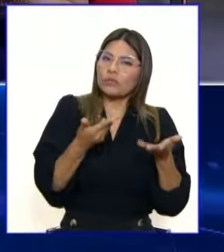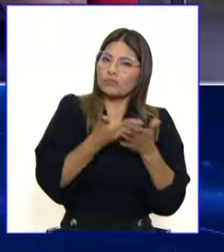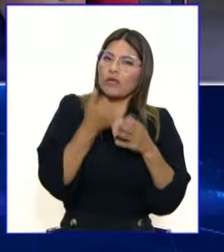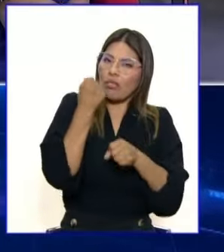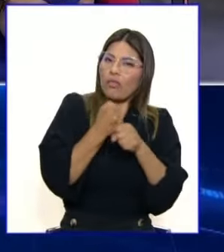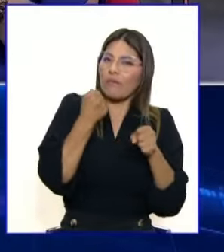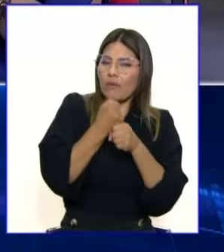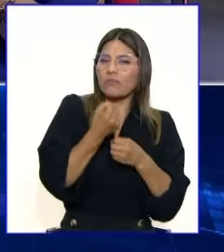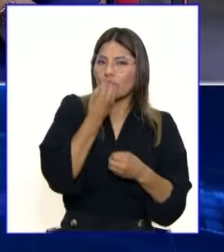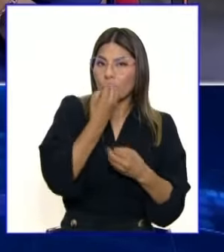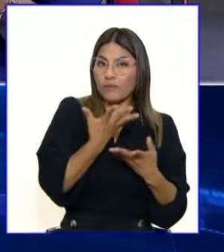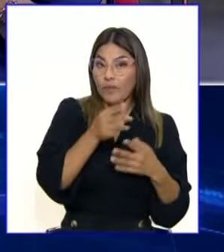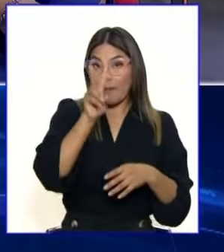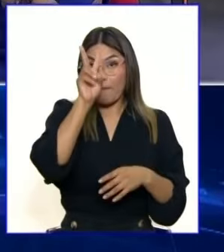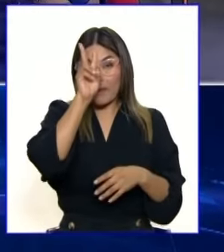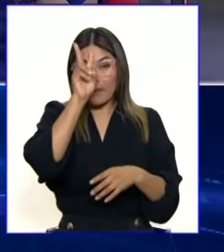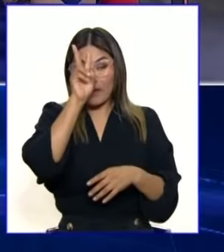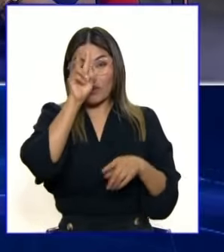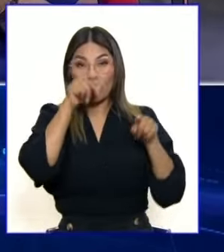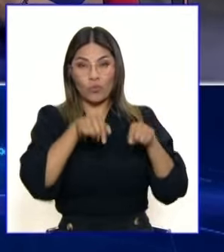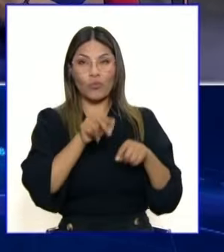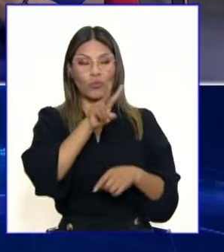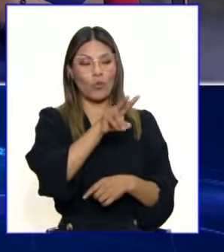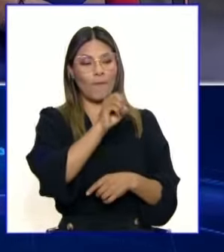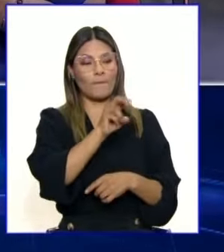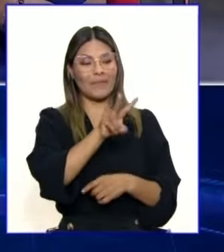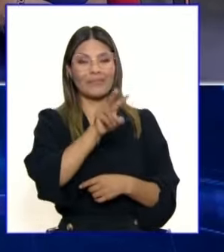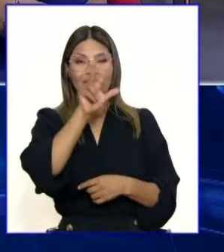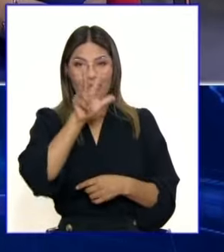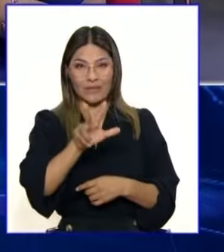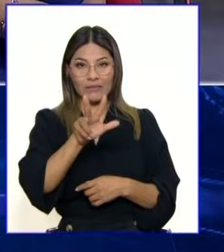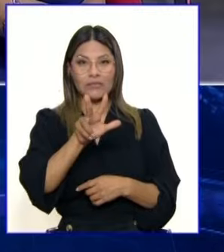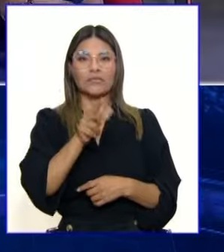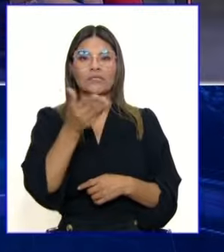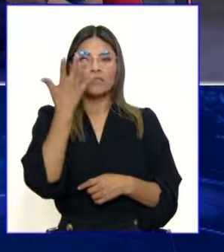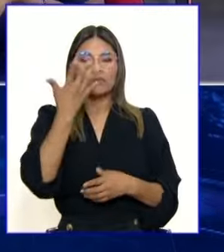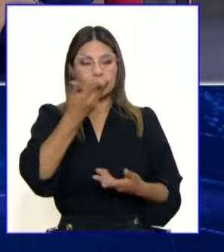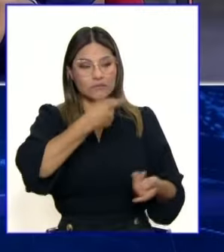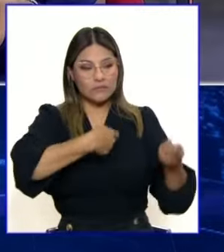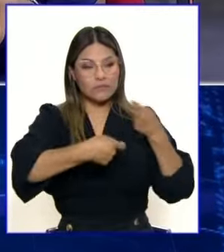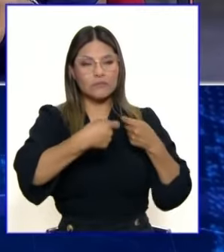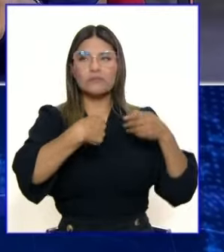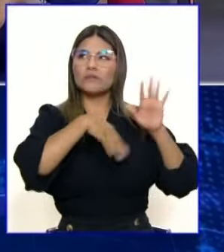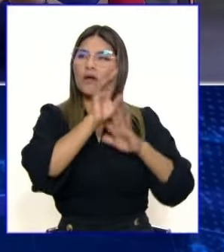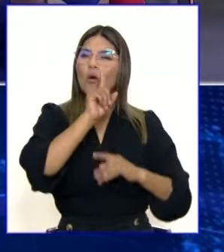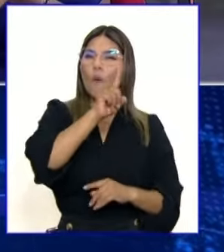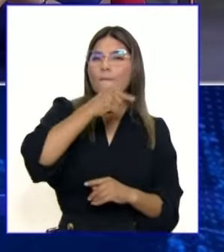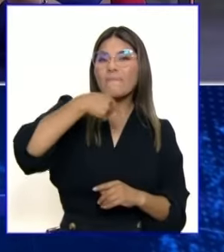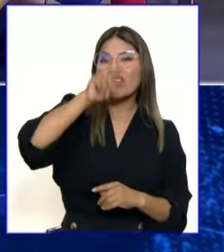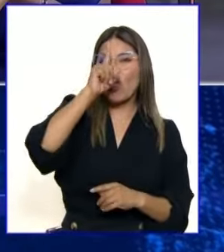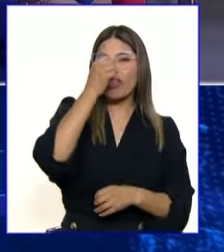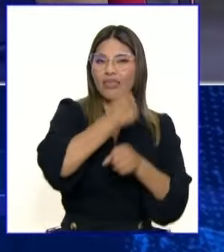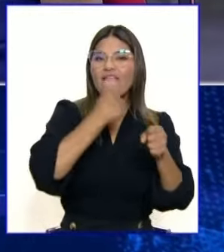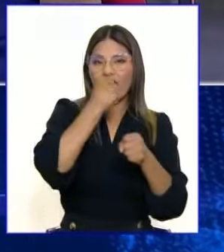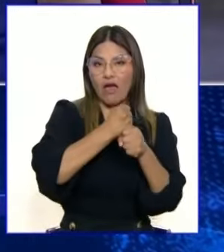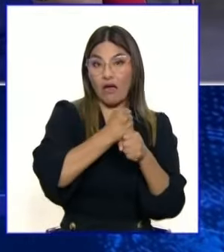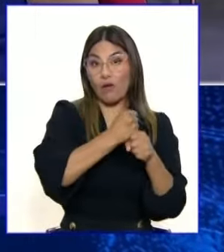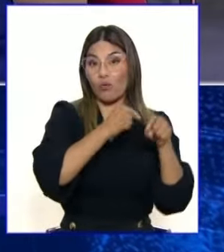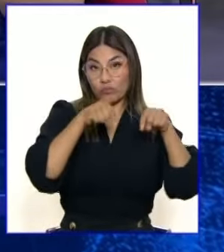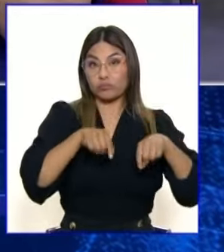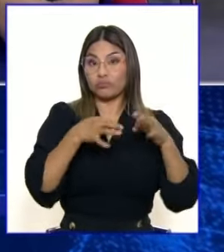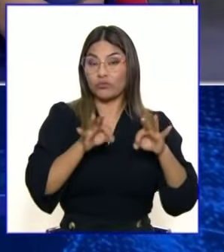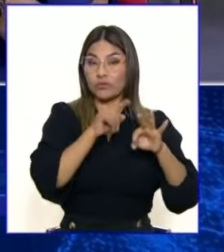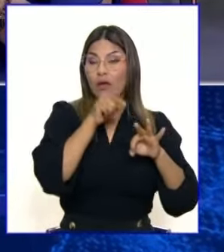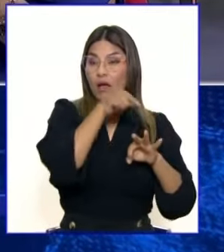empleos. En Perú, en el 2023 se han generado 1 millón de empleos por